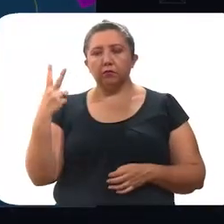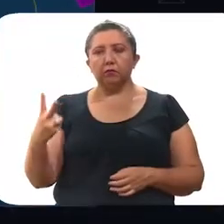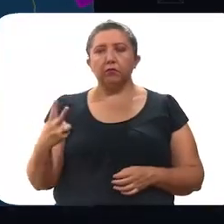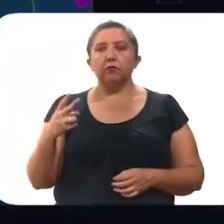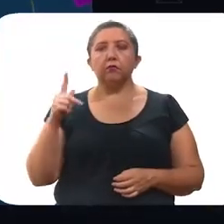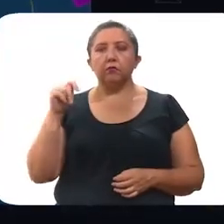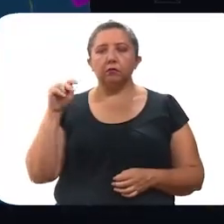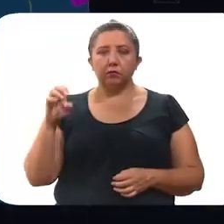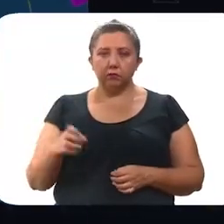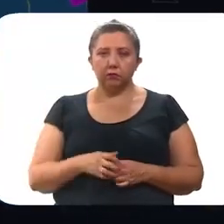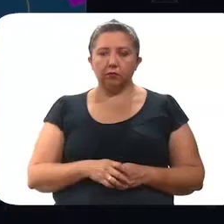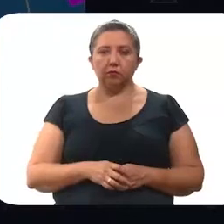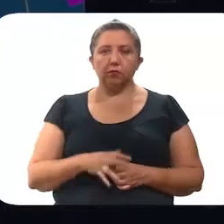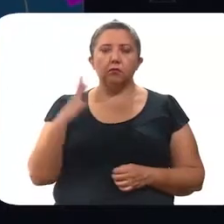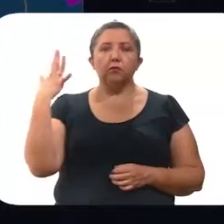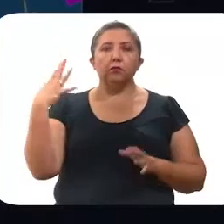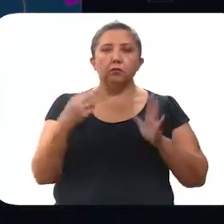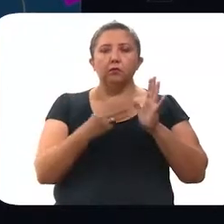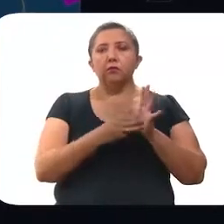14.852 en la zona oriente,